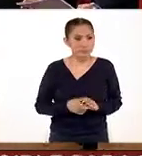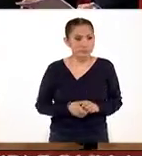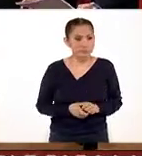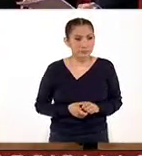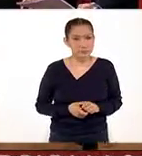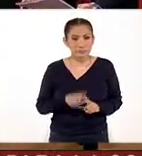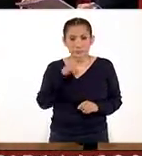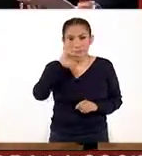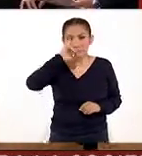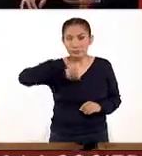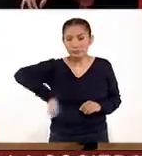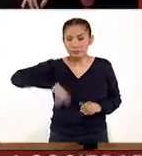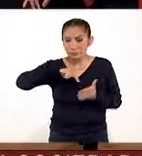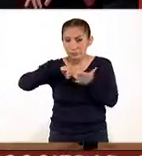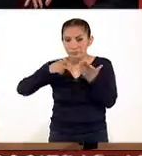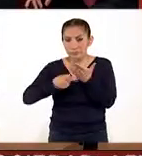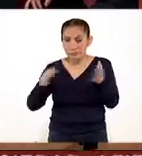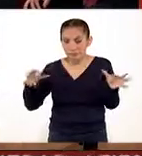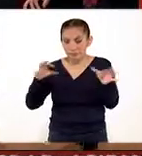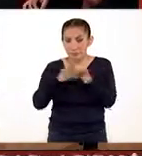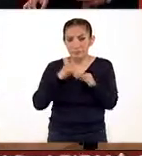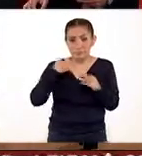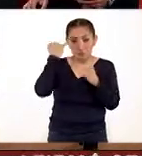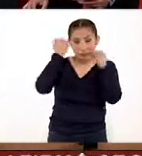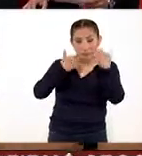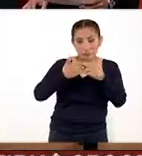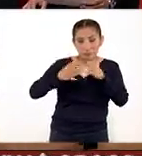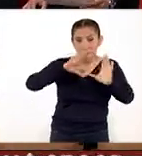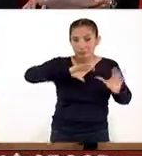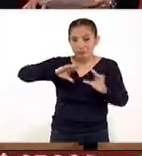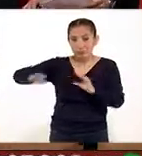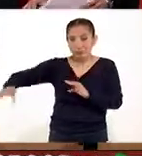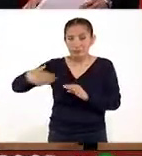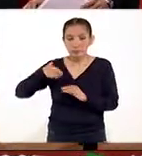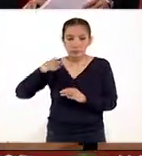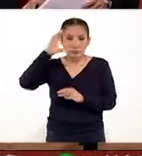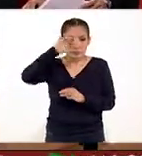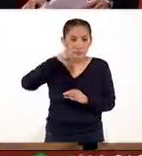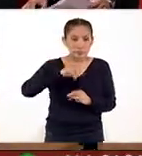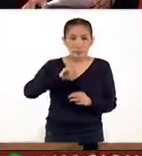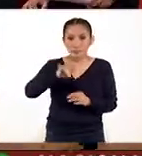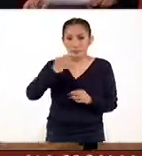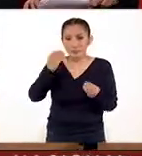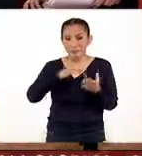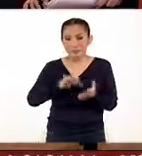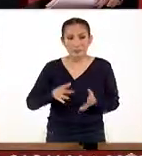gracias Tú por la eres invitación. jefe de proyecto de vinculación e innovación en la enseñanza de Ciencias Innovec. Muchísimas gracias. Gracias a ustedes.